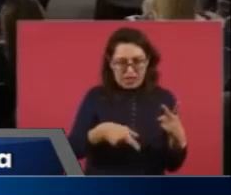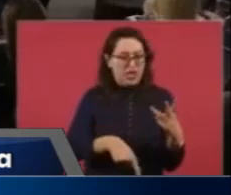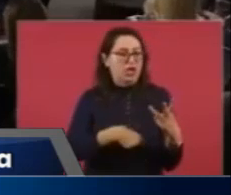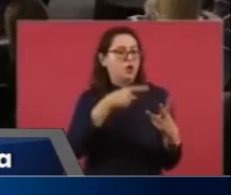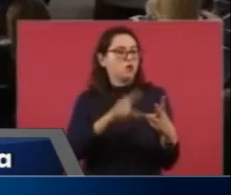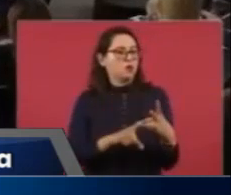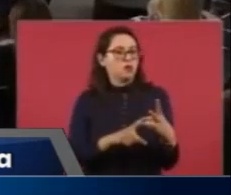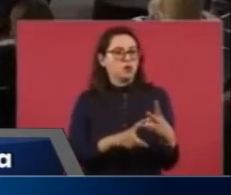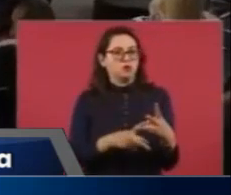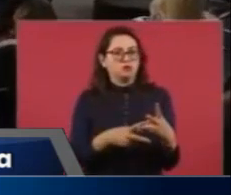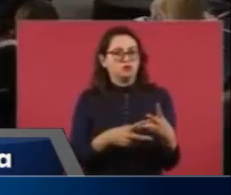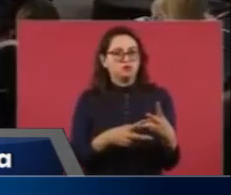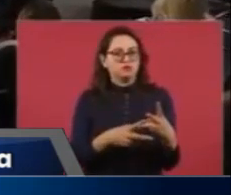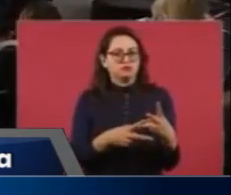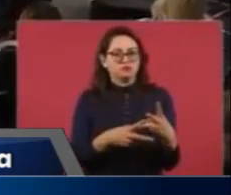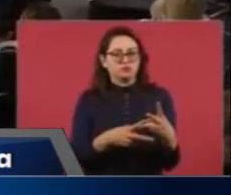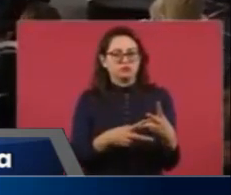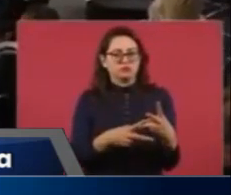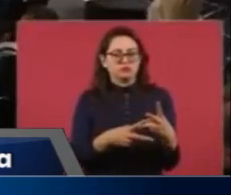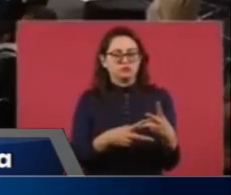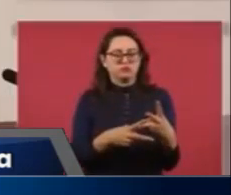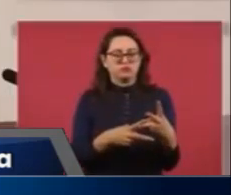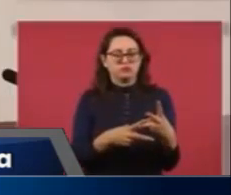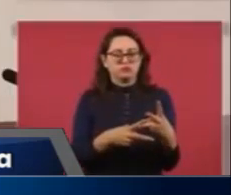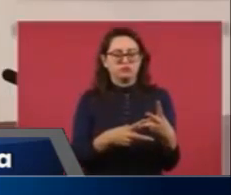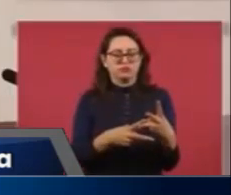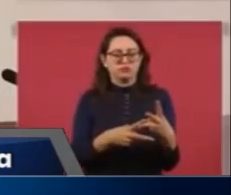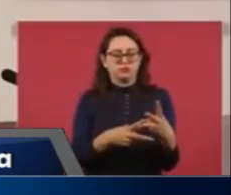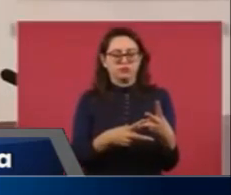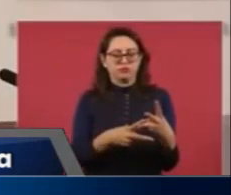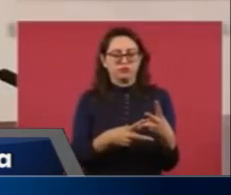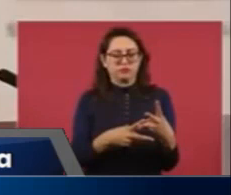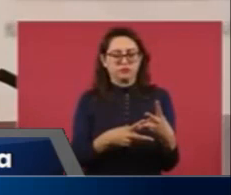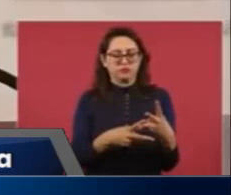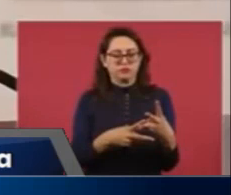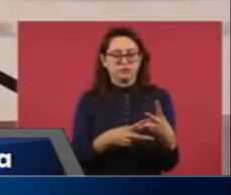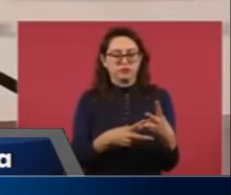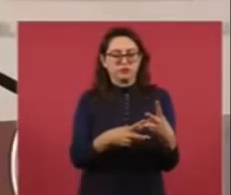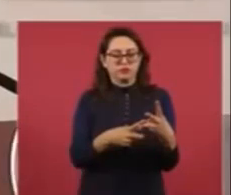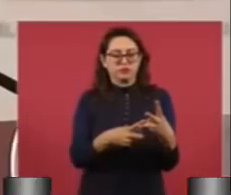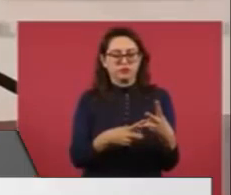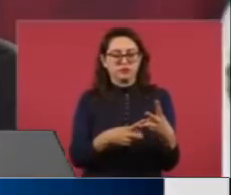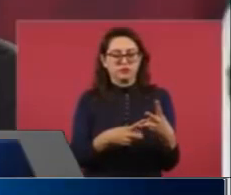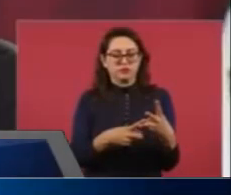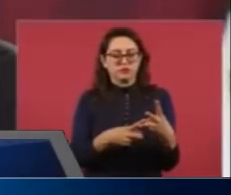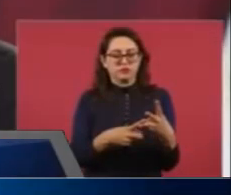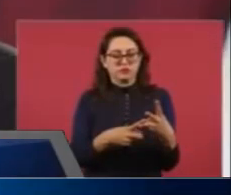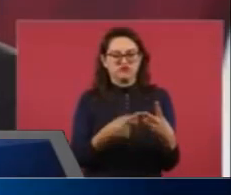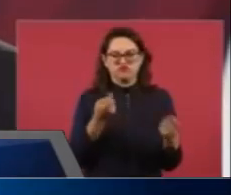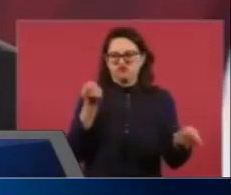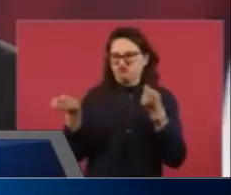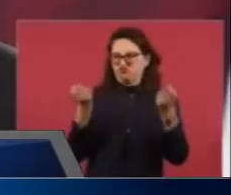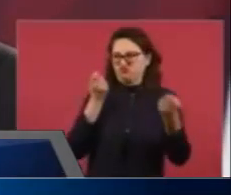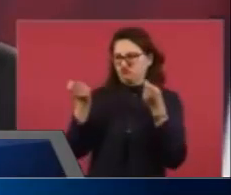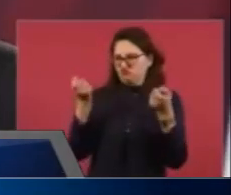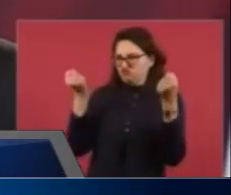dicha contienda. La tarde de este miércoles, Morena anunciará a su candidato presidencial luego de realizar una encuesta a 12.500 ciudadanos sobre los